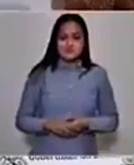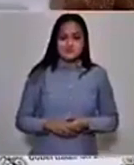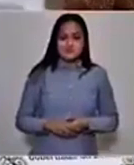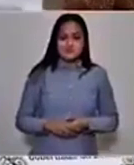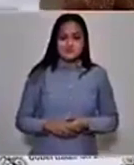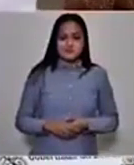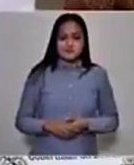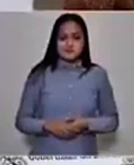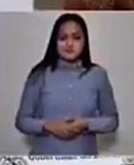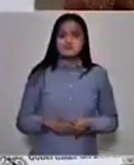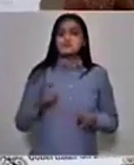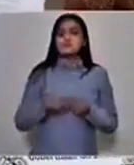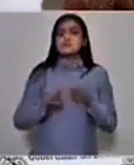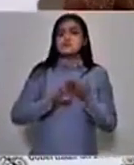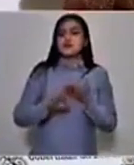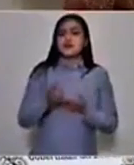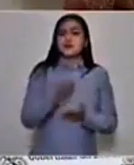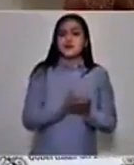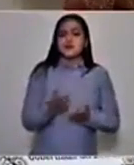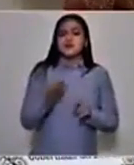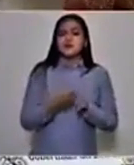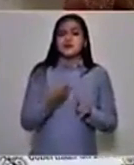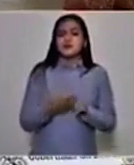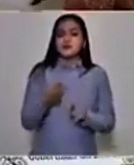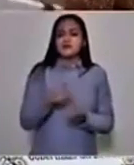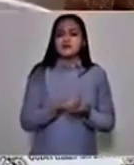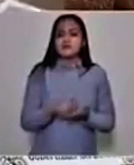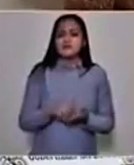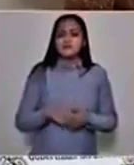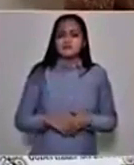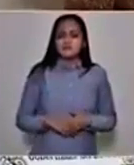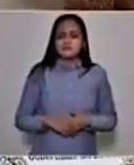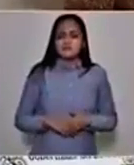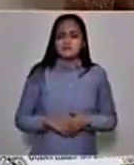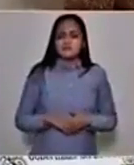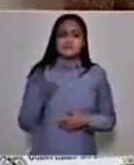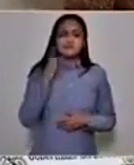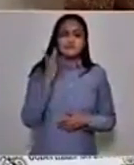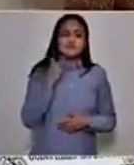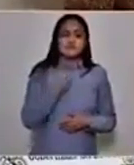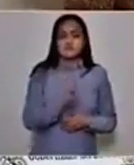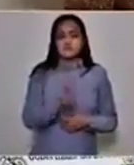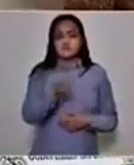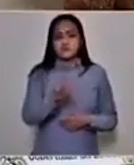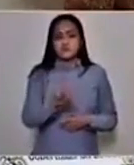¿Quién le rechazó ese cobro del DAP como derecho? El Congreso del Estado.